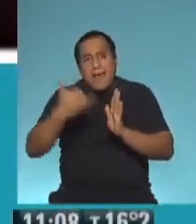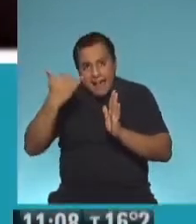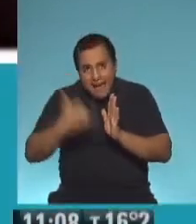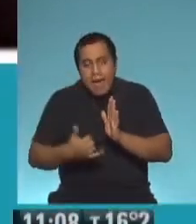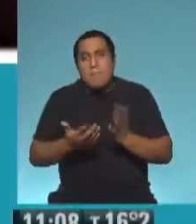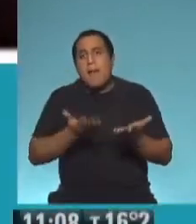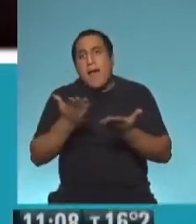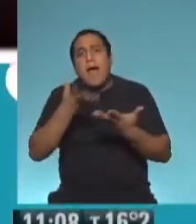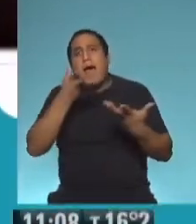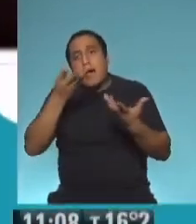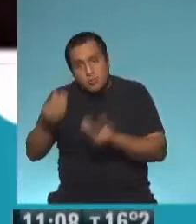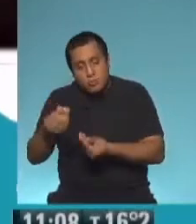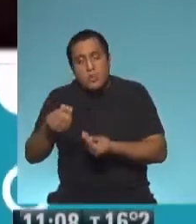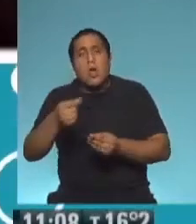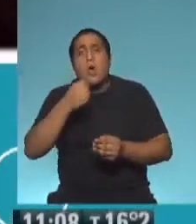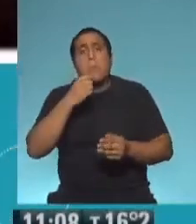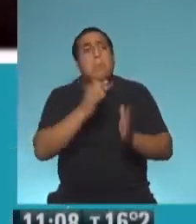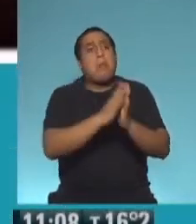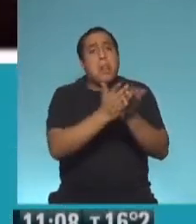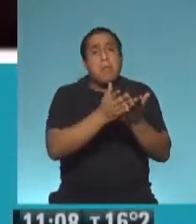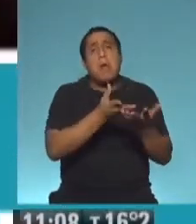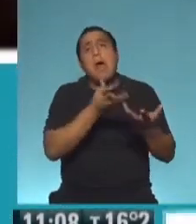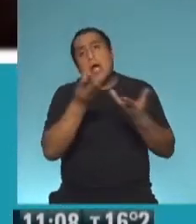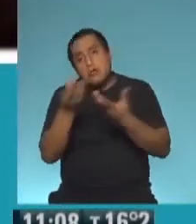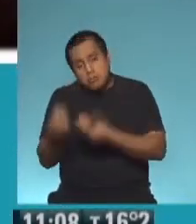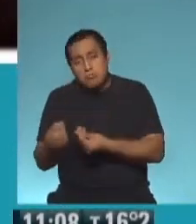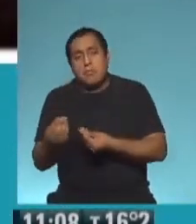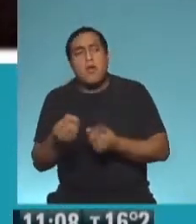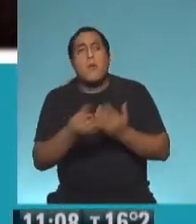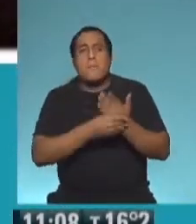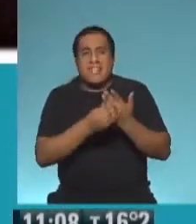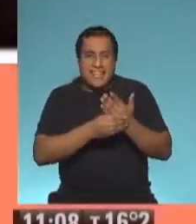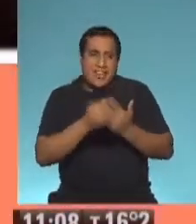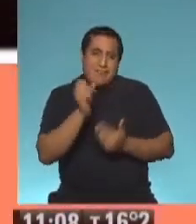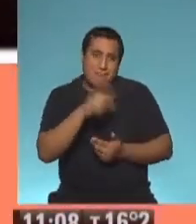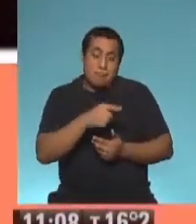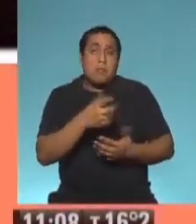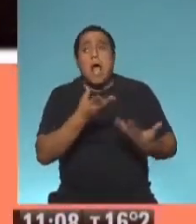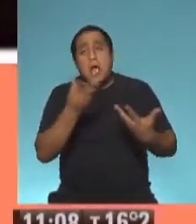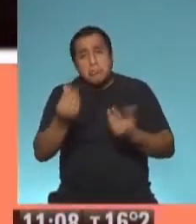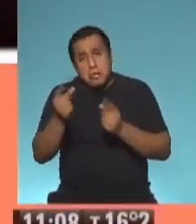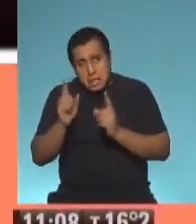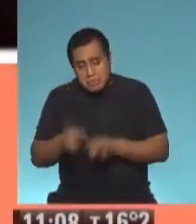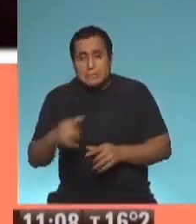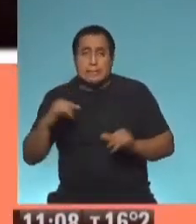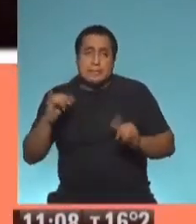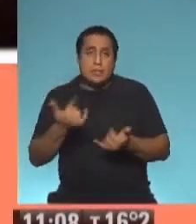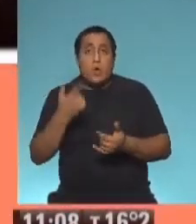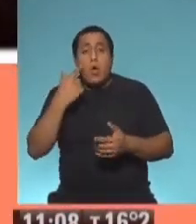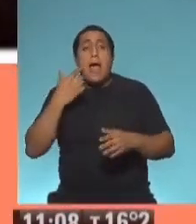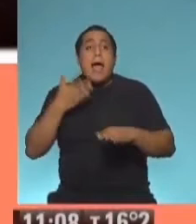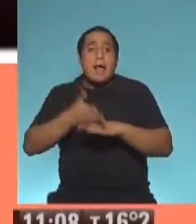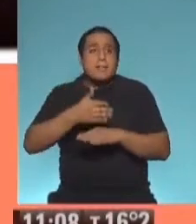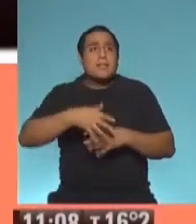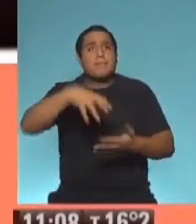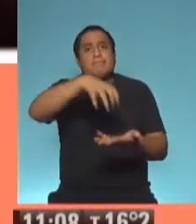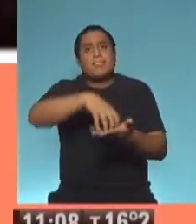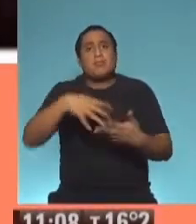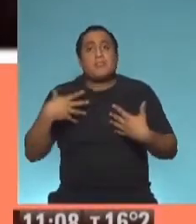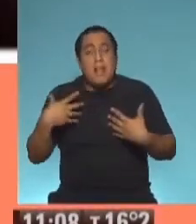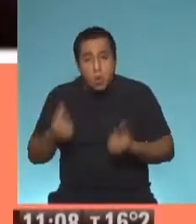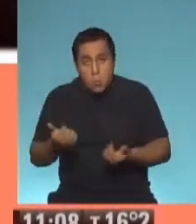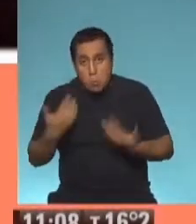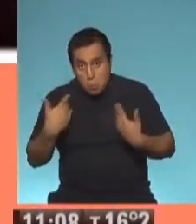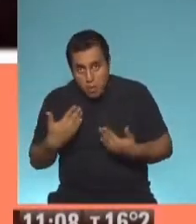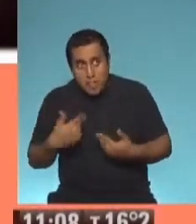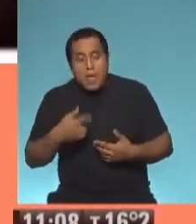de autoayuda, estos como el manual que tiene el ministerio, sirven también. Y si pueden acceder a los centros de salud donde hay ayudas